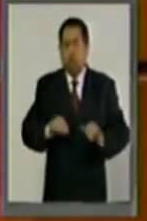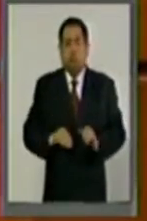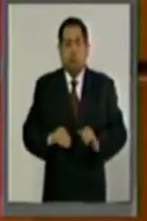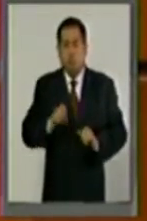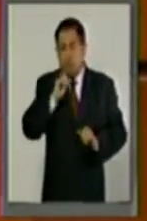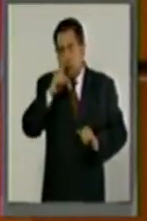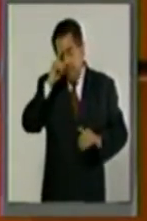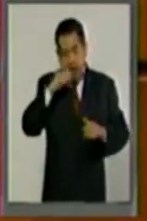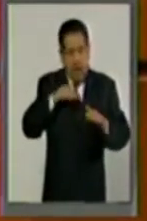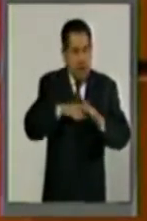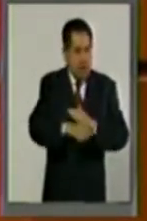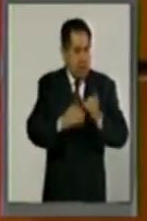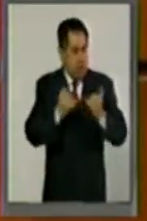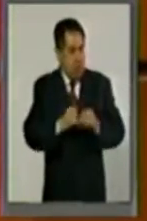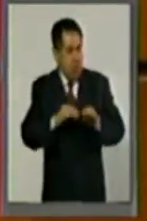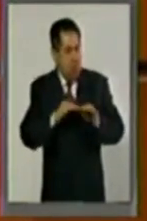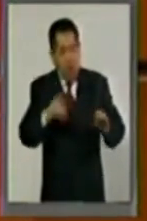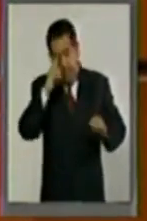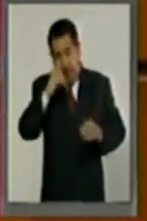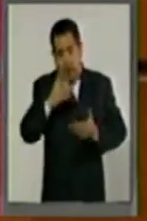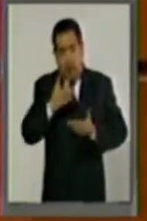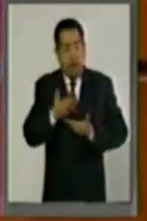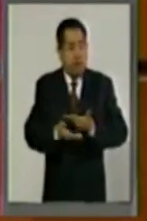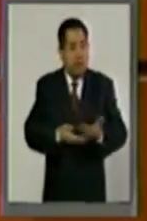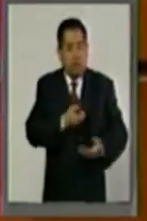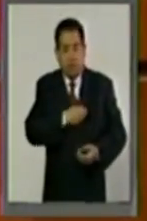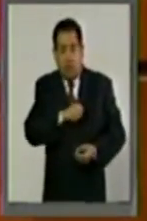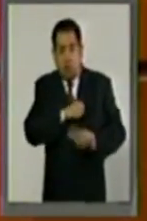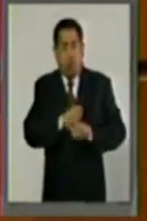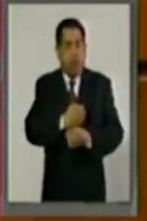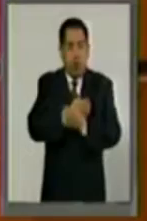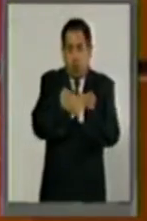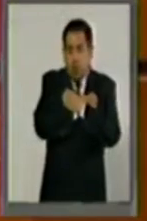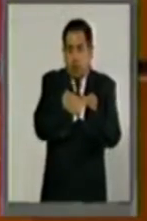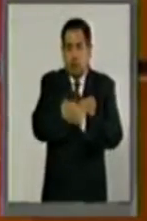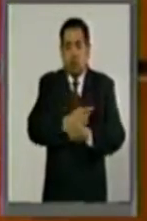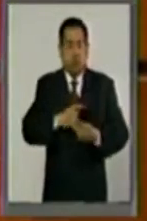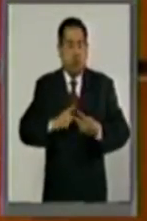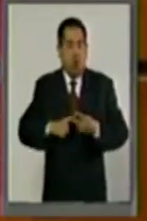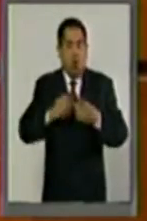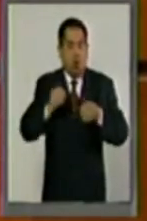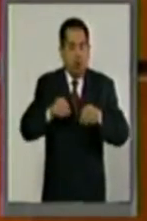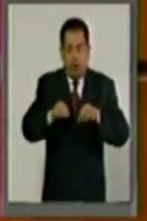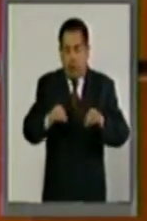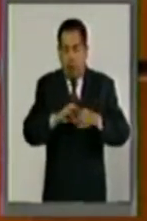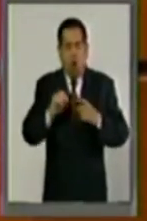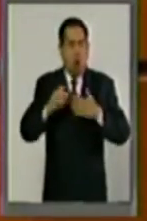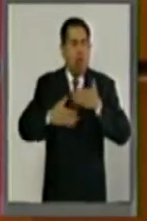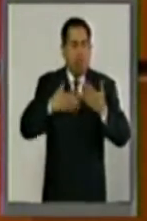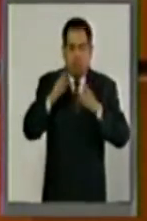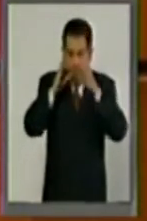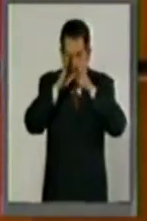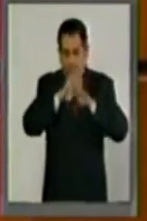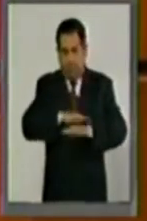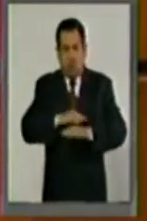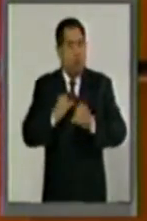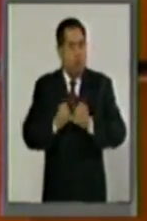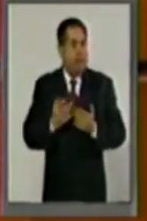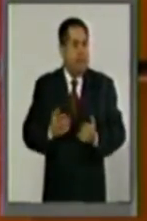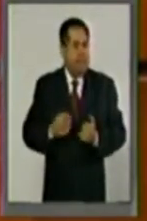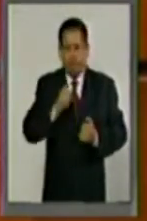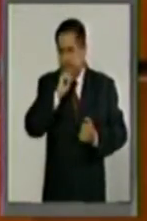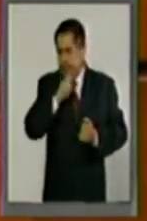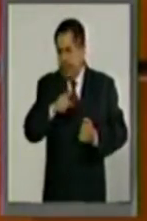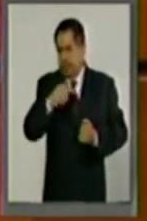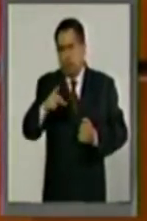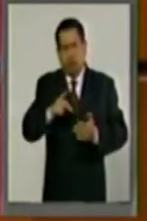en el acceso equitativo a los servicios de salud, educativos, ocupacionales y recreativos, así como el ejercicio de